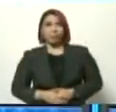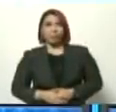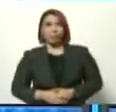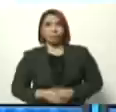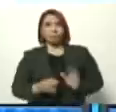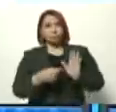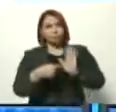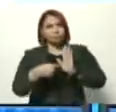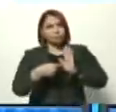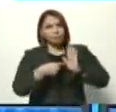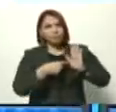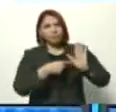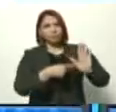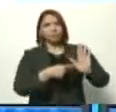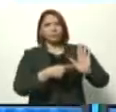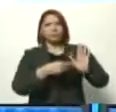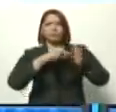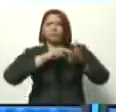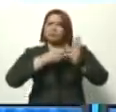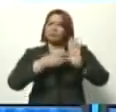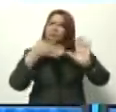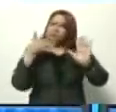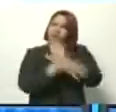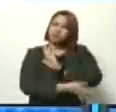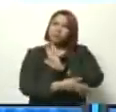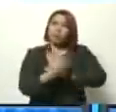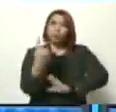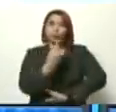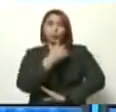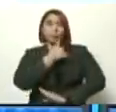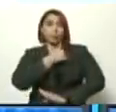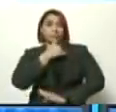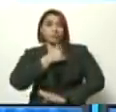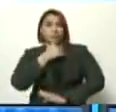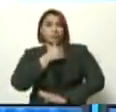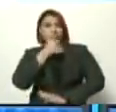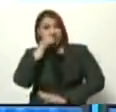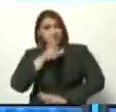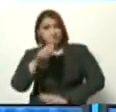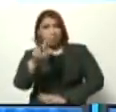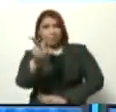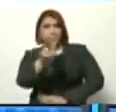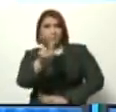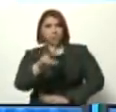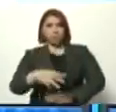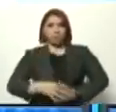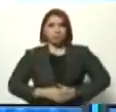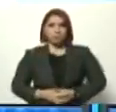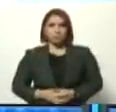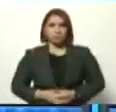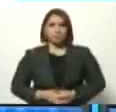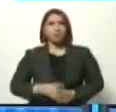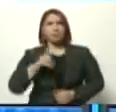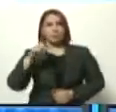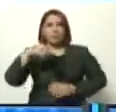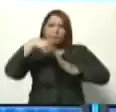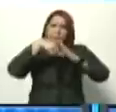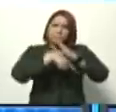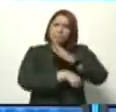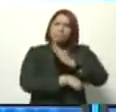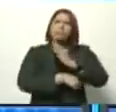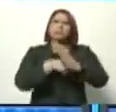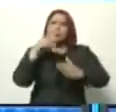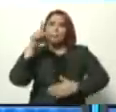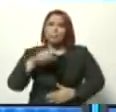muestra simbólicamente no solo la resistencia del pueblo venezolano, sino su profundo ser